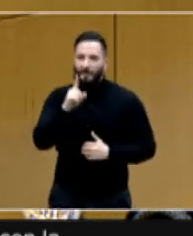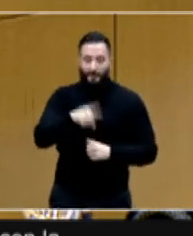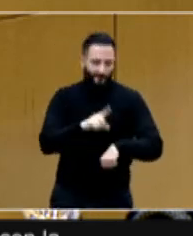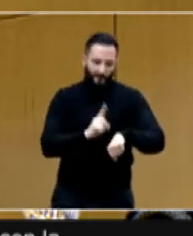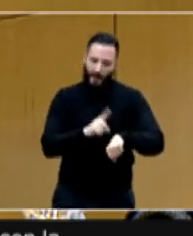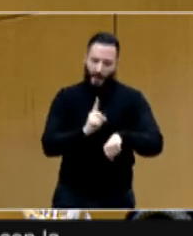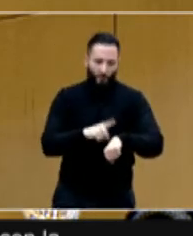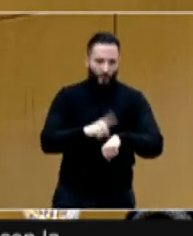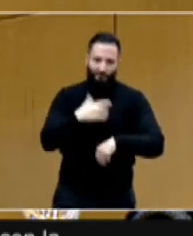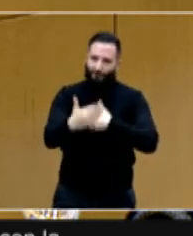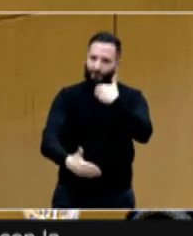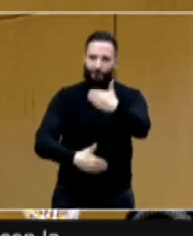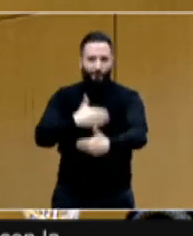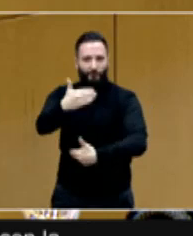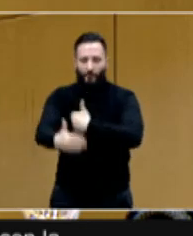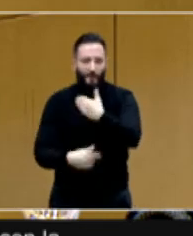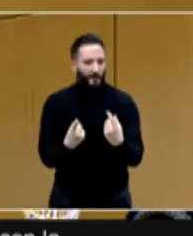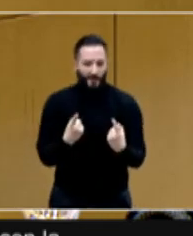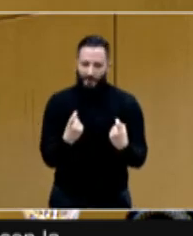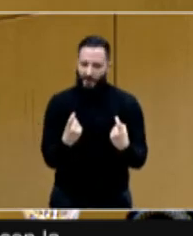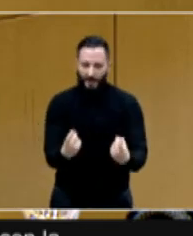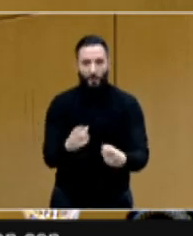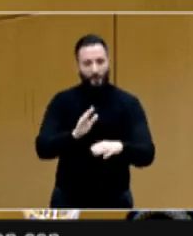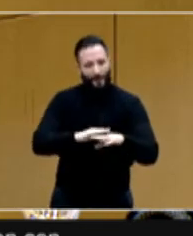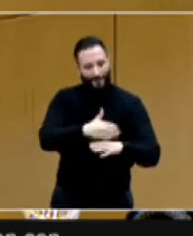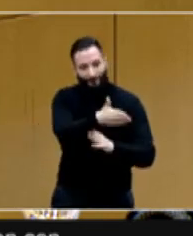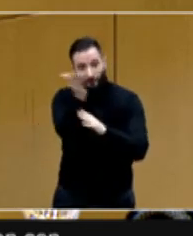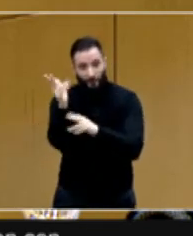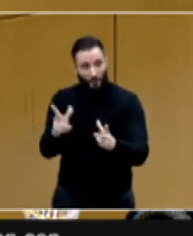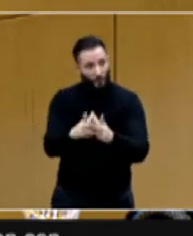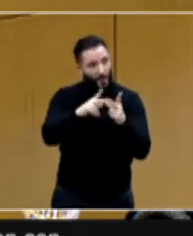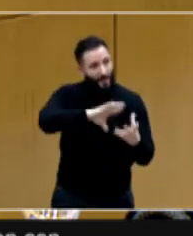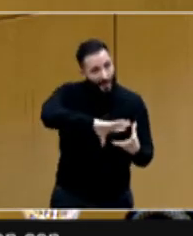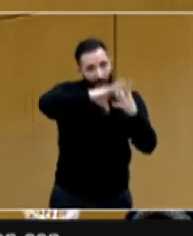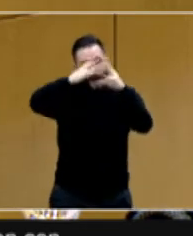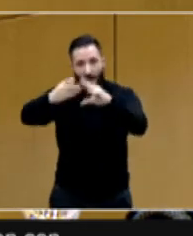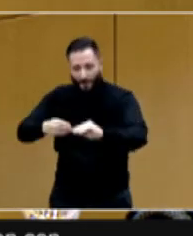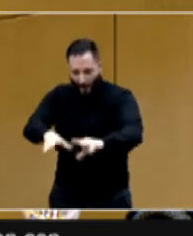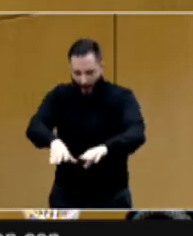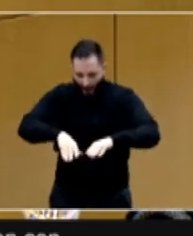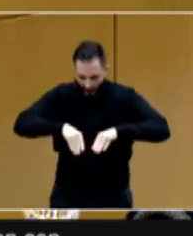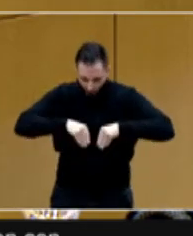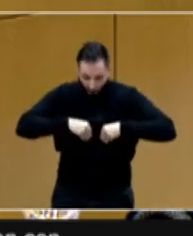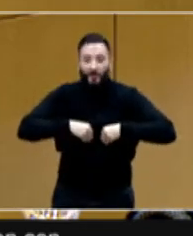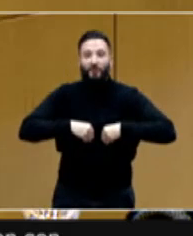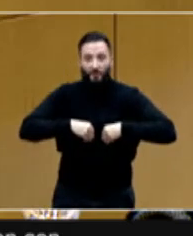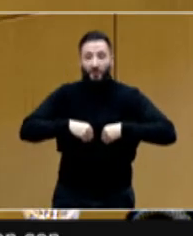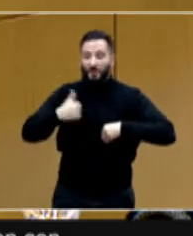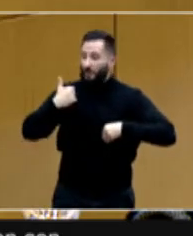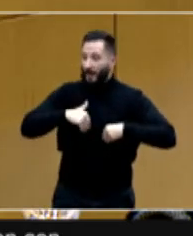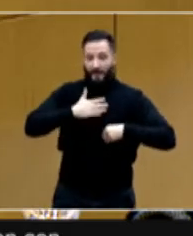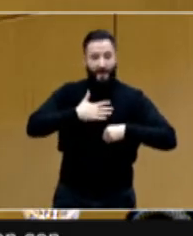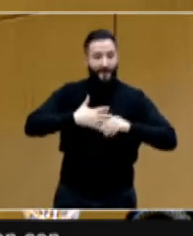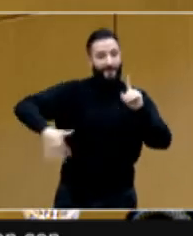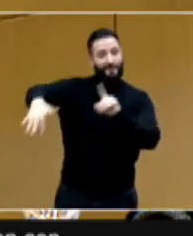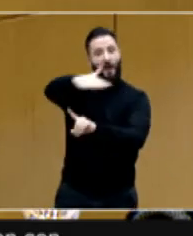hacerlo necesitamos adecuación necesitamos que efectivamente asumamos este especie de que forme parte de nuestro